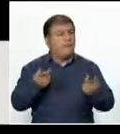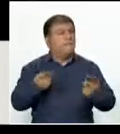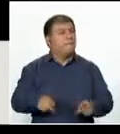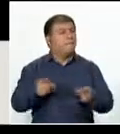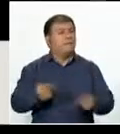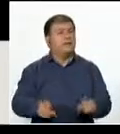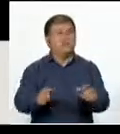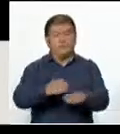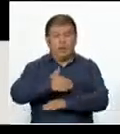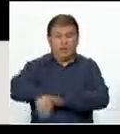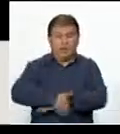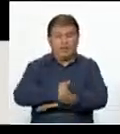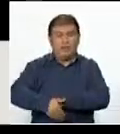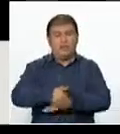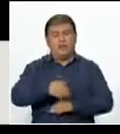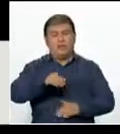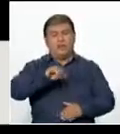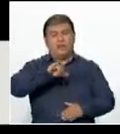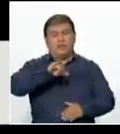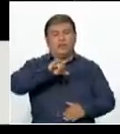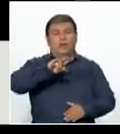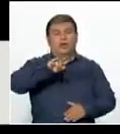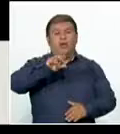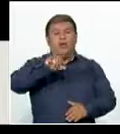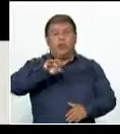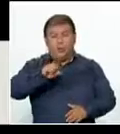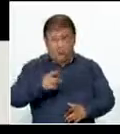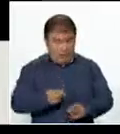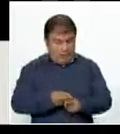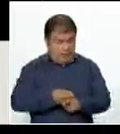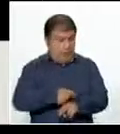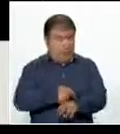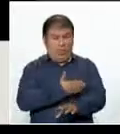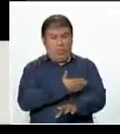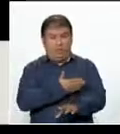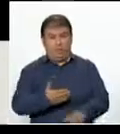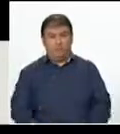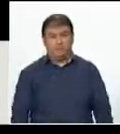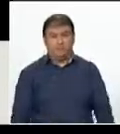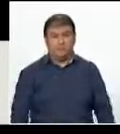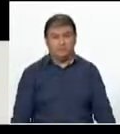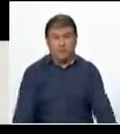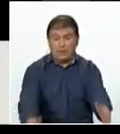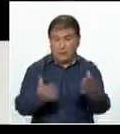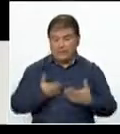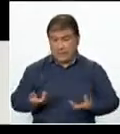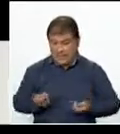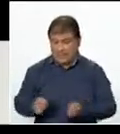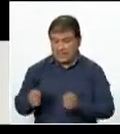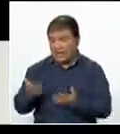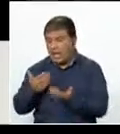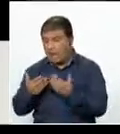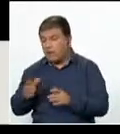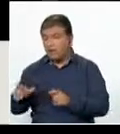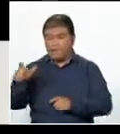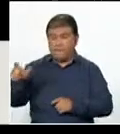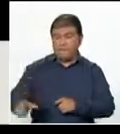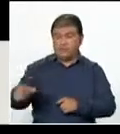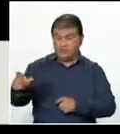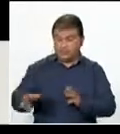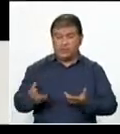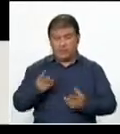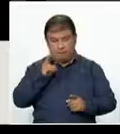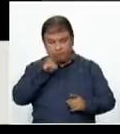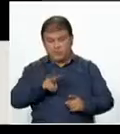sucedió en el Jirón de la Unión, en la cuadra 8, hace instantes nada más. Vamos a intentar conversar con alguna de las personas que